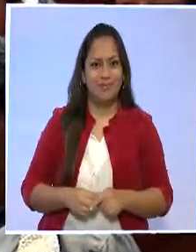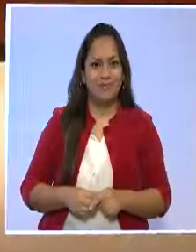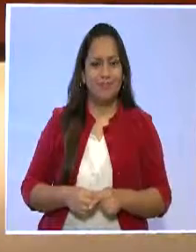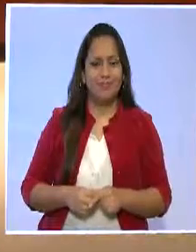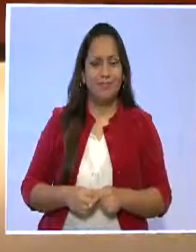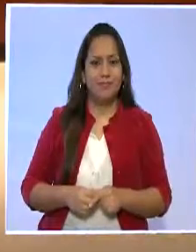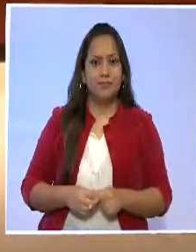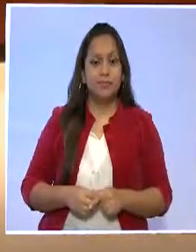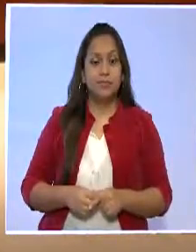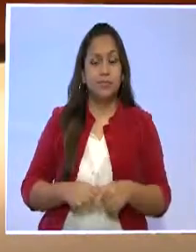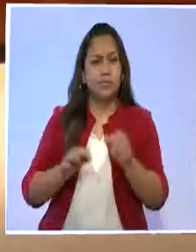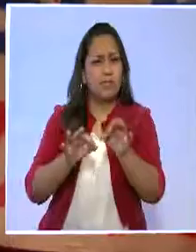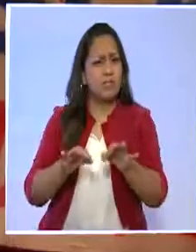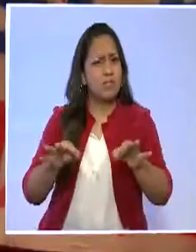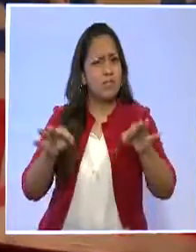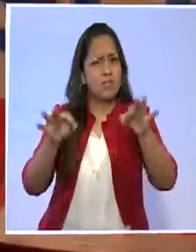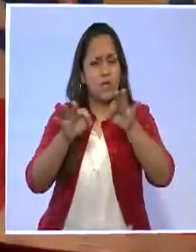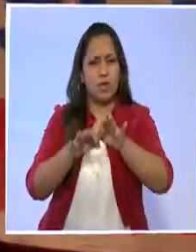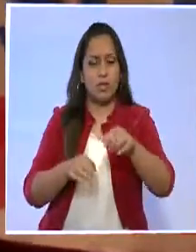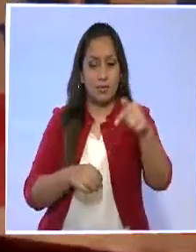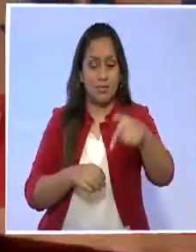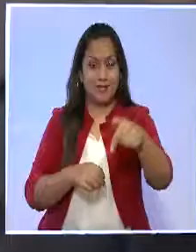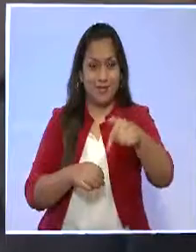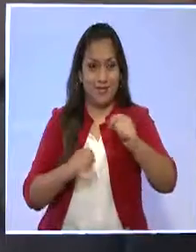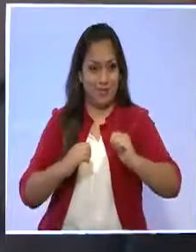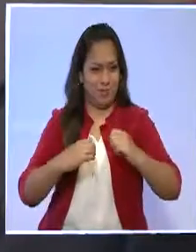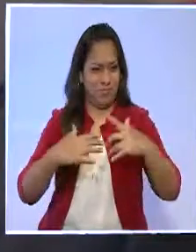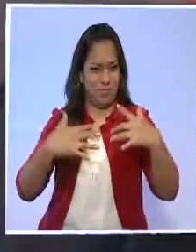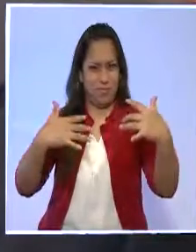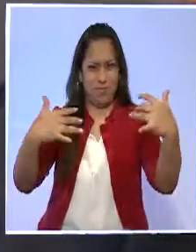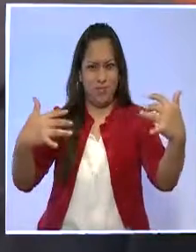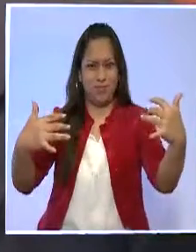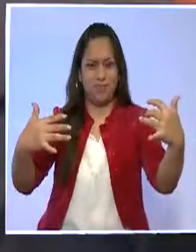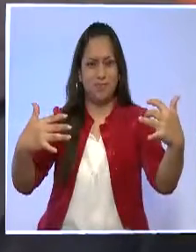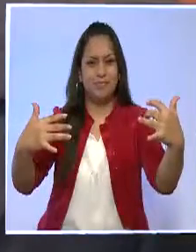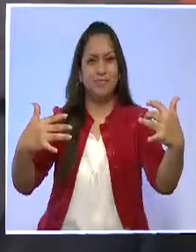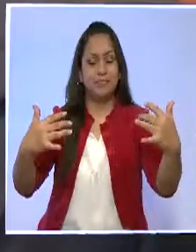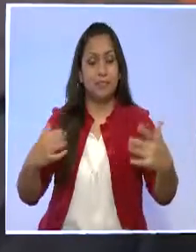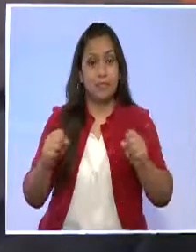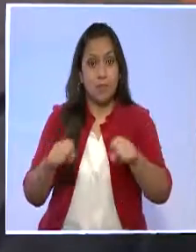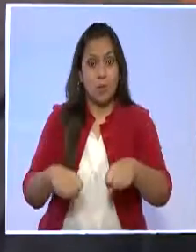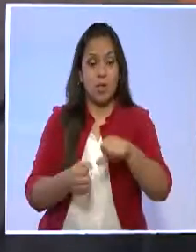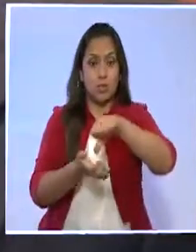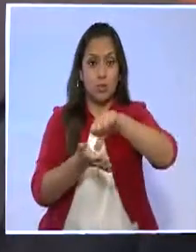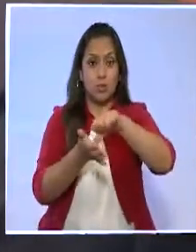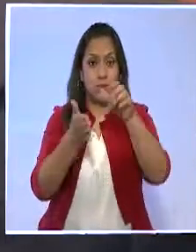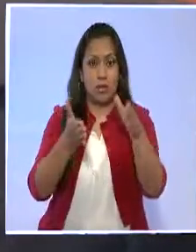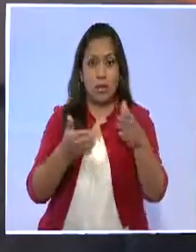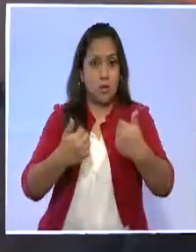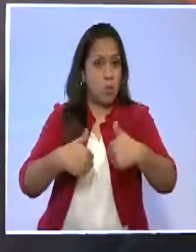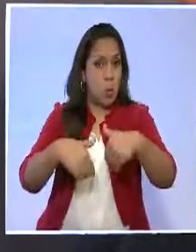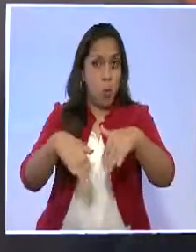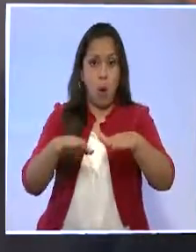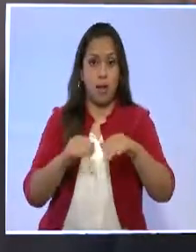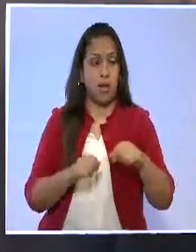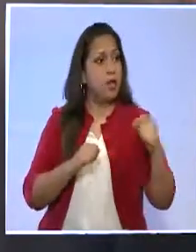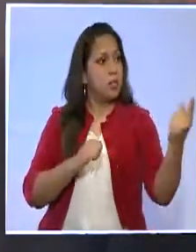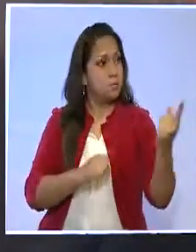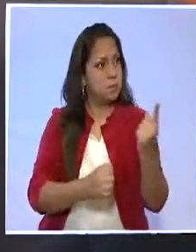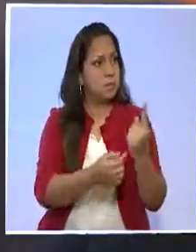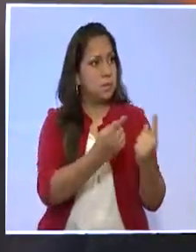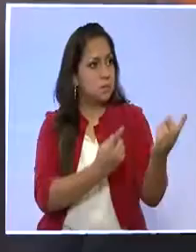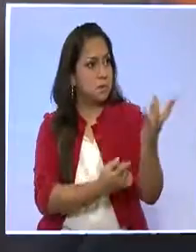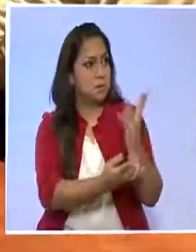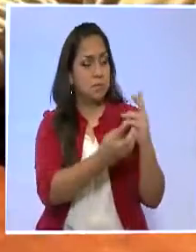una de las partes más importantes de este salón es la posibilidad que tiene ciudadano de venir a participar a intervenir aquí como